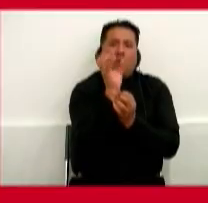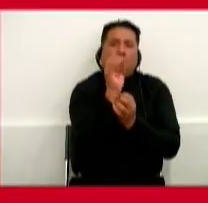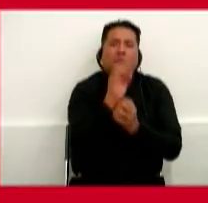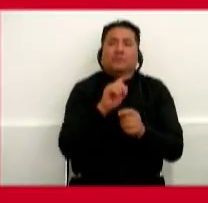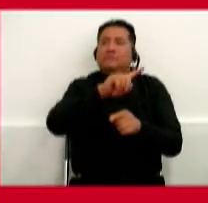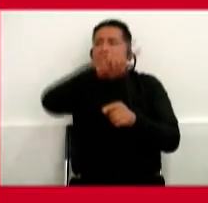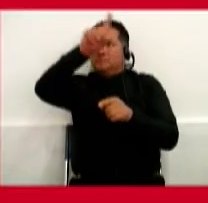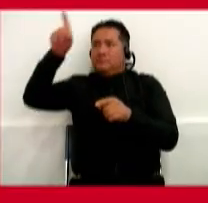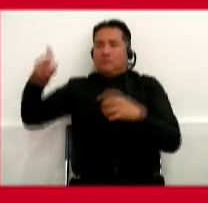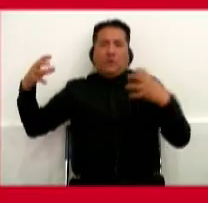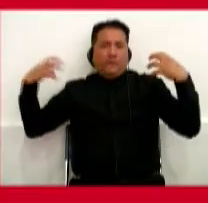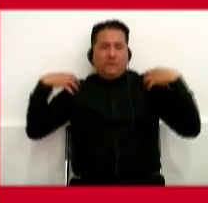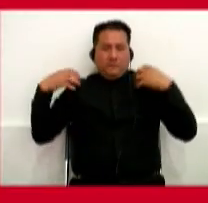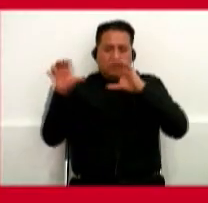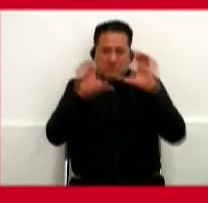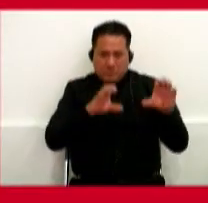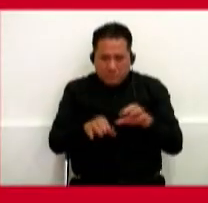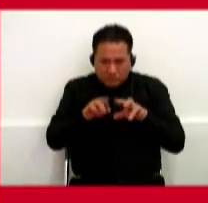por